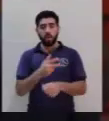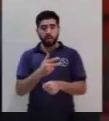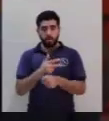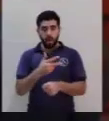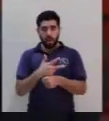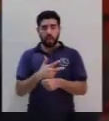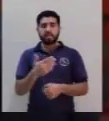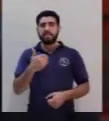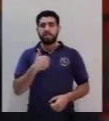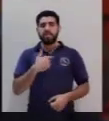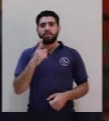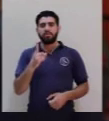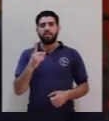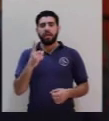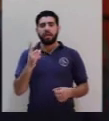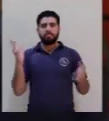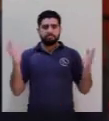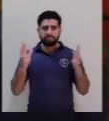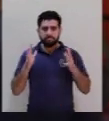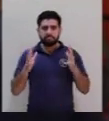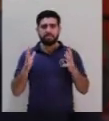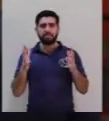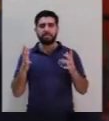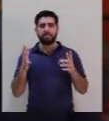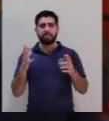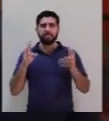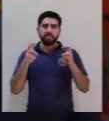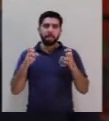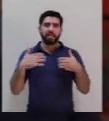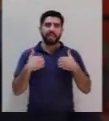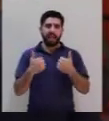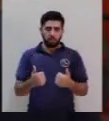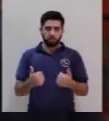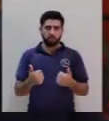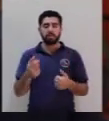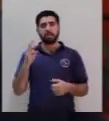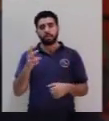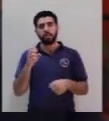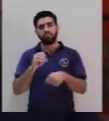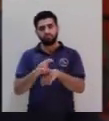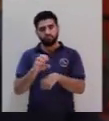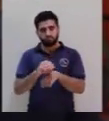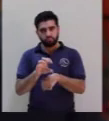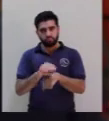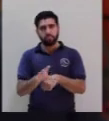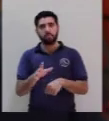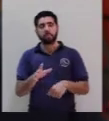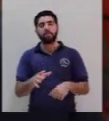Actualmente Guatemala está atravesando una crisis sanitaria y la recomendación del gobierno es que nosotros nos quedemos en casa y evitemos el